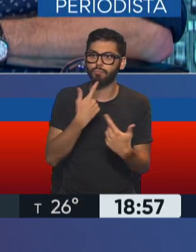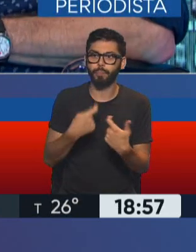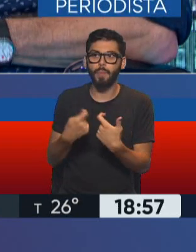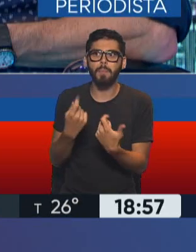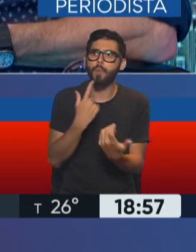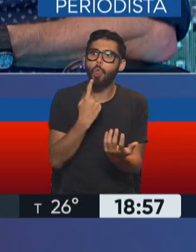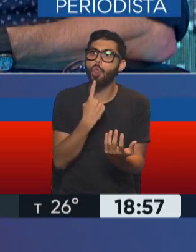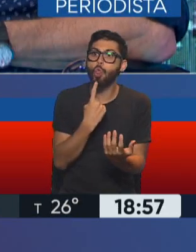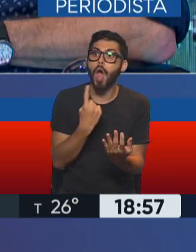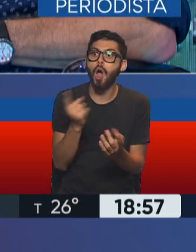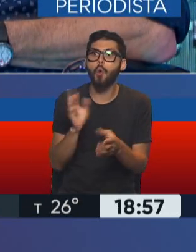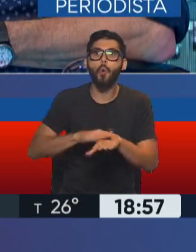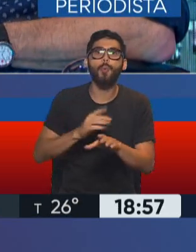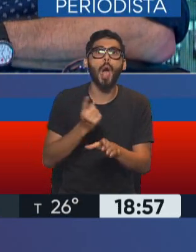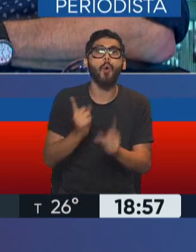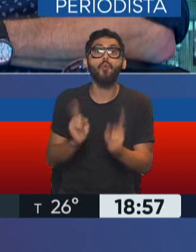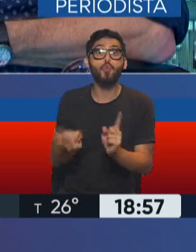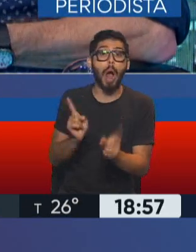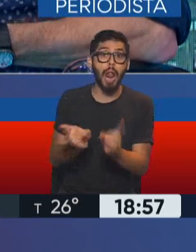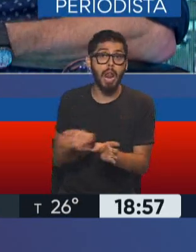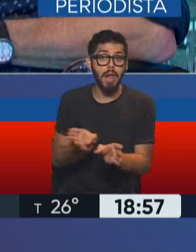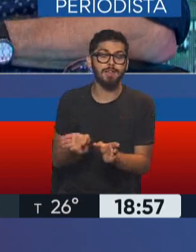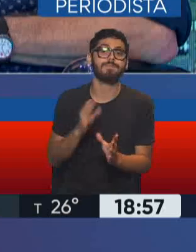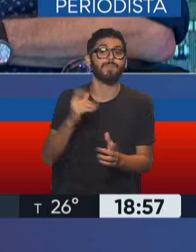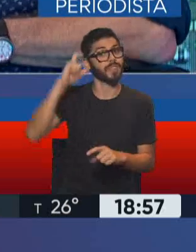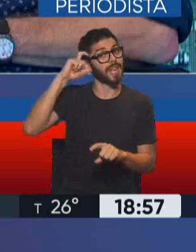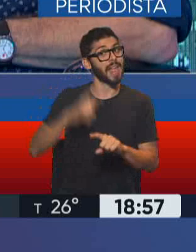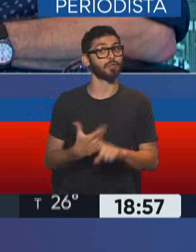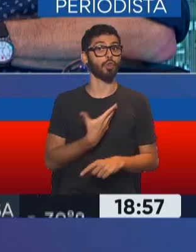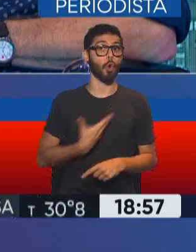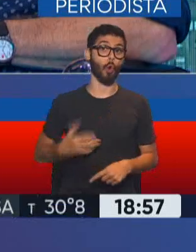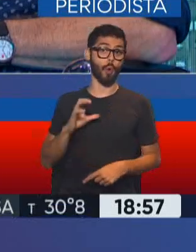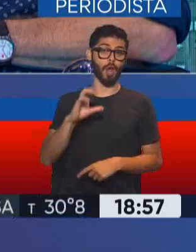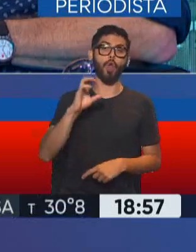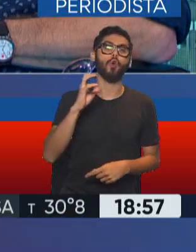dos pistas en la cual el exgobernador Duhalde,